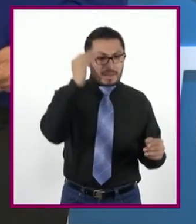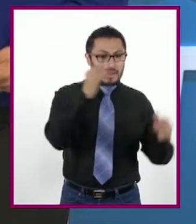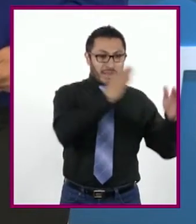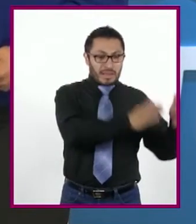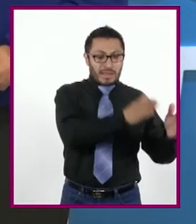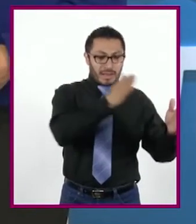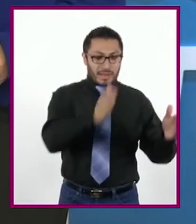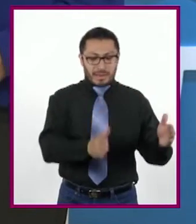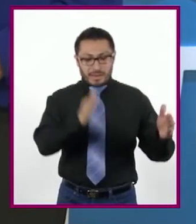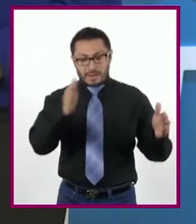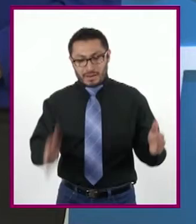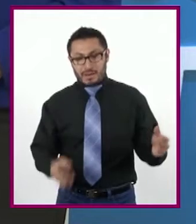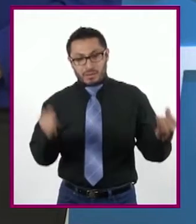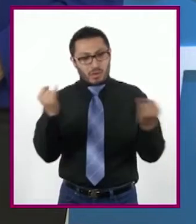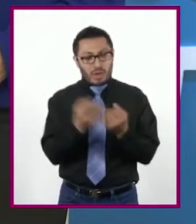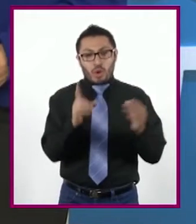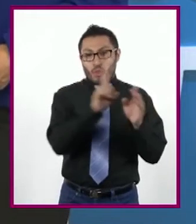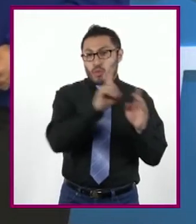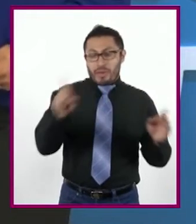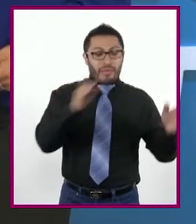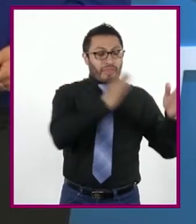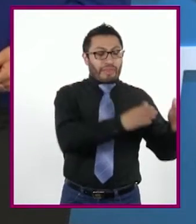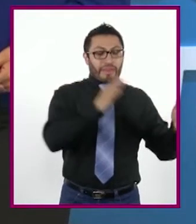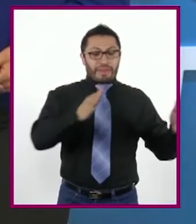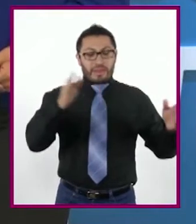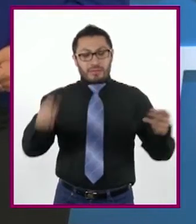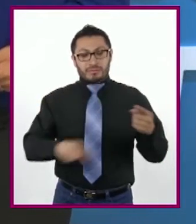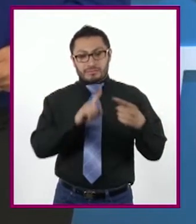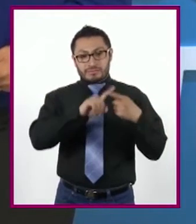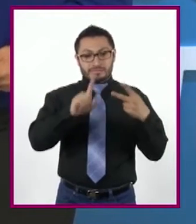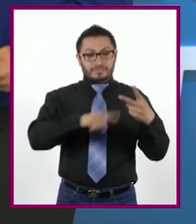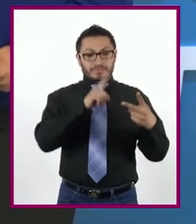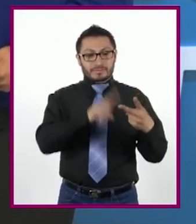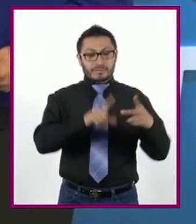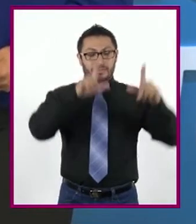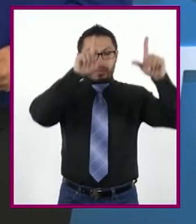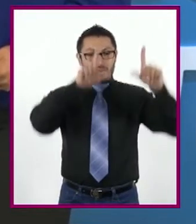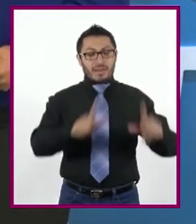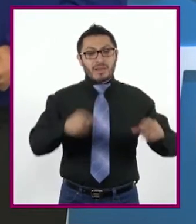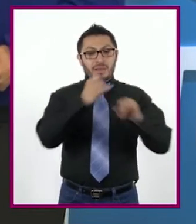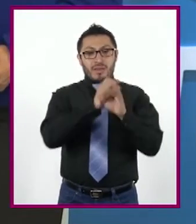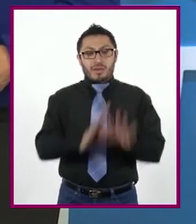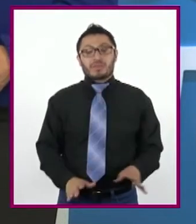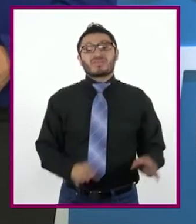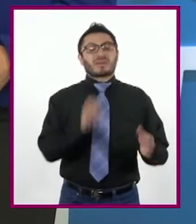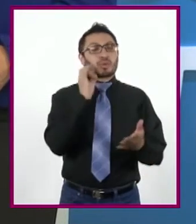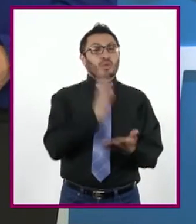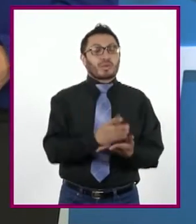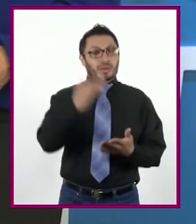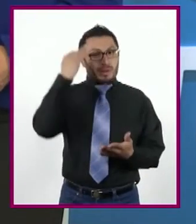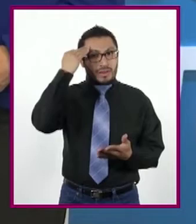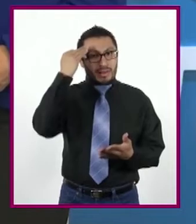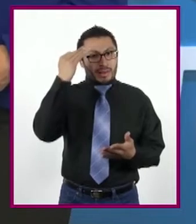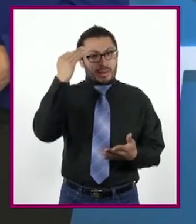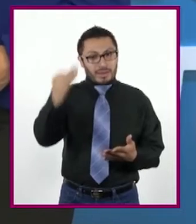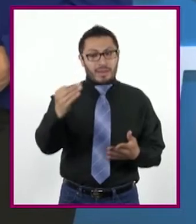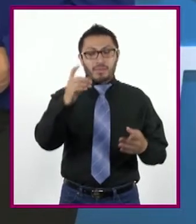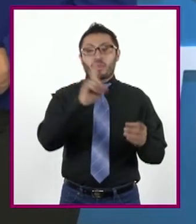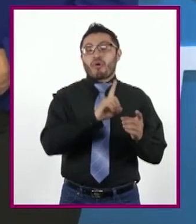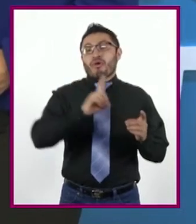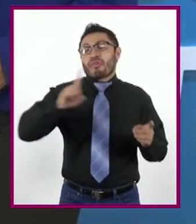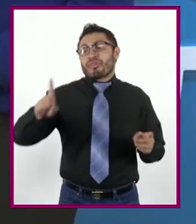tiempo. 2. La tabla de datos de este movimiento involucra únicamente distancia y